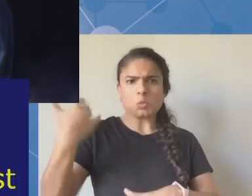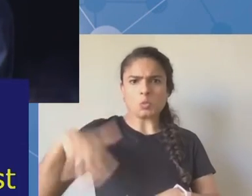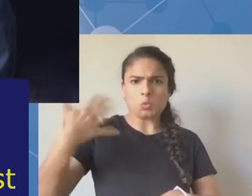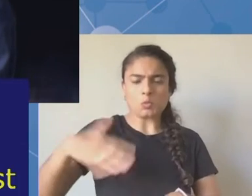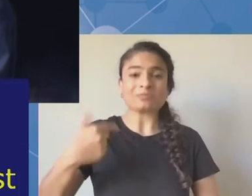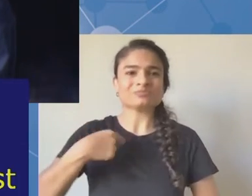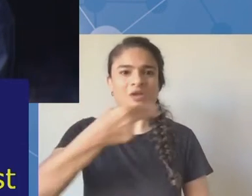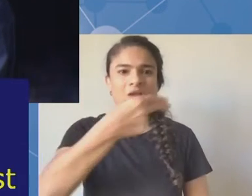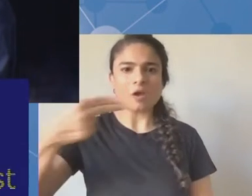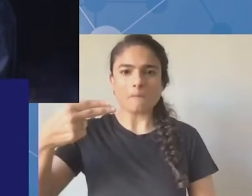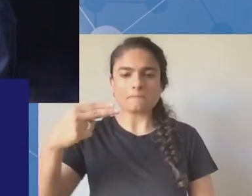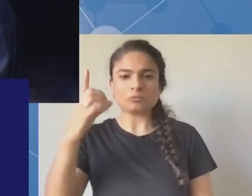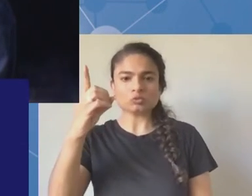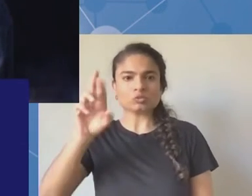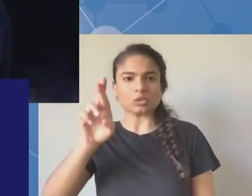derechos humanos.